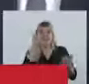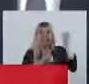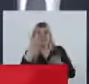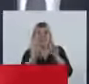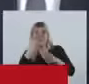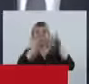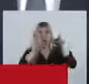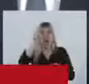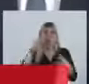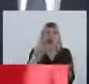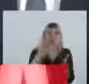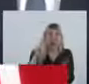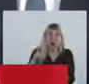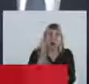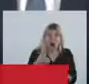en el pozo de la pobreza.